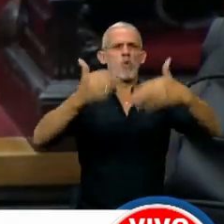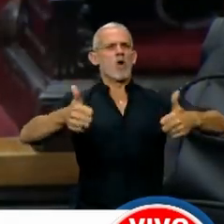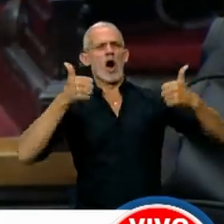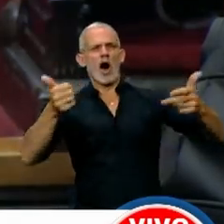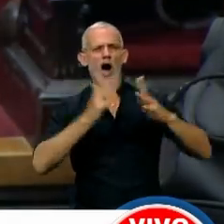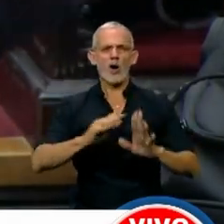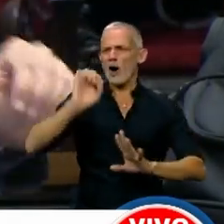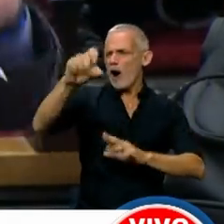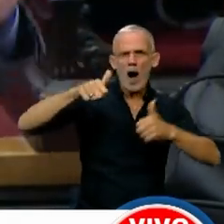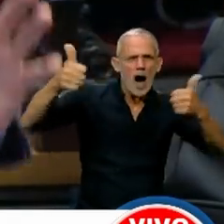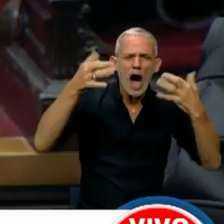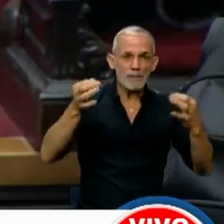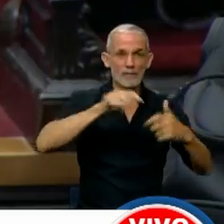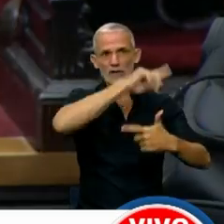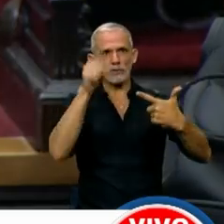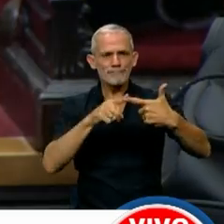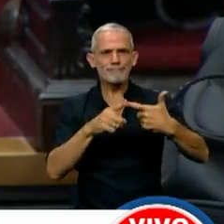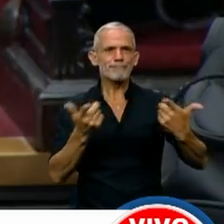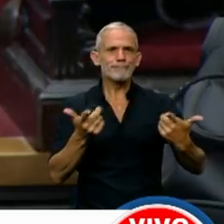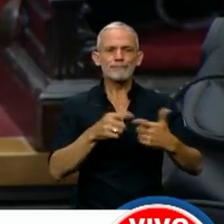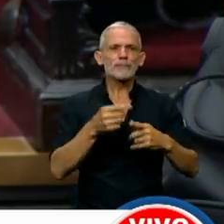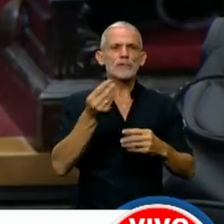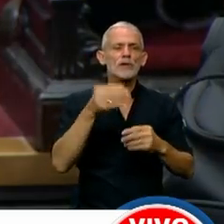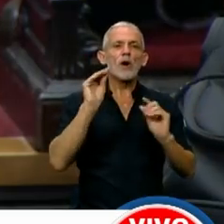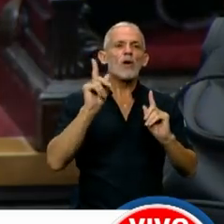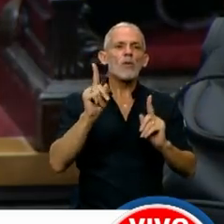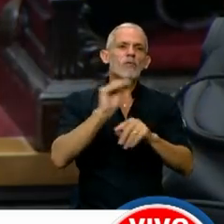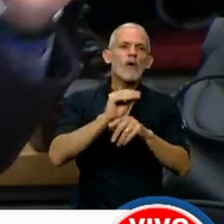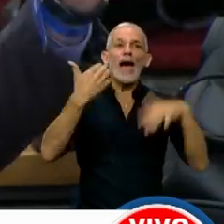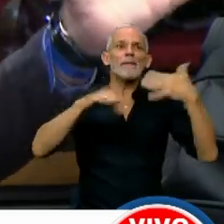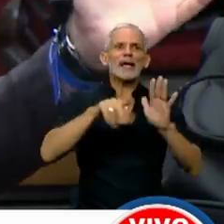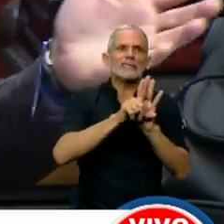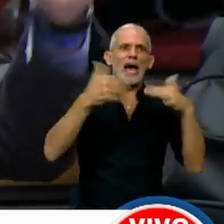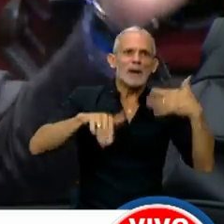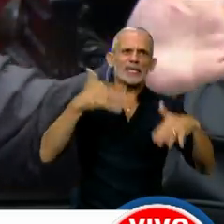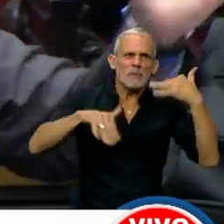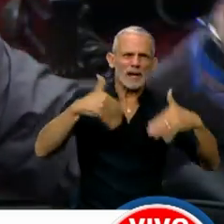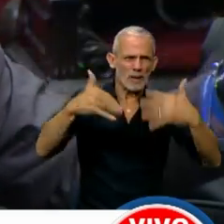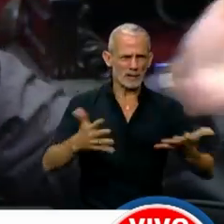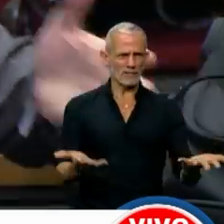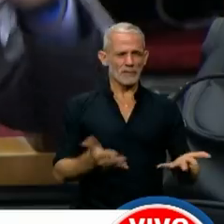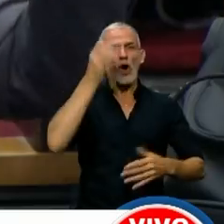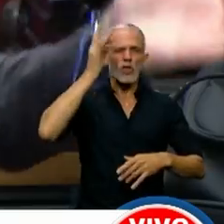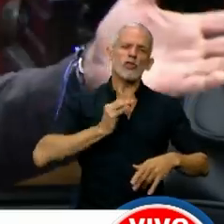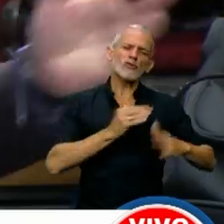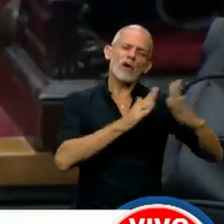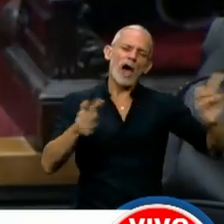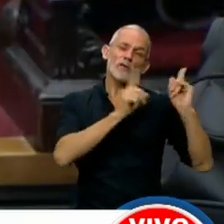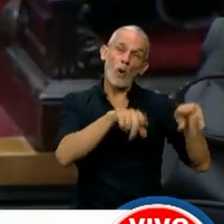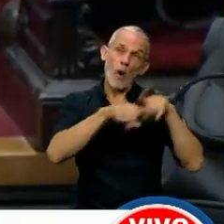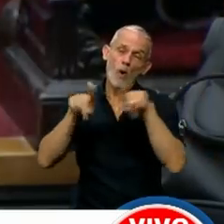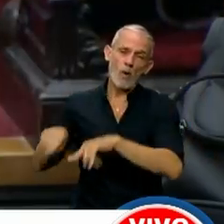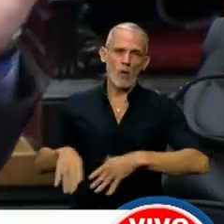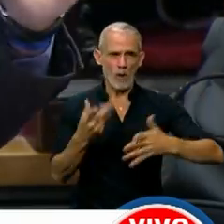gloria triunfalismo por el otro lado mantienen todas las situaciones de emergencia que quedamos y ya se me hicieron 12 años otra vez